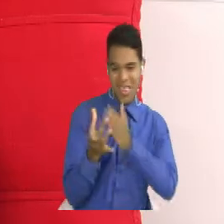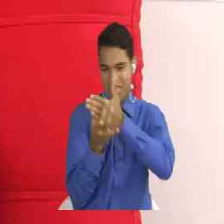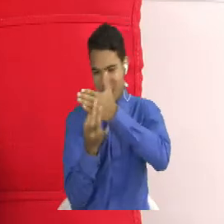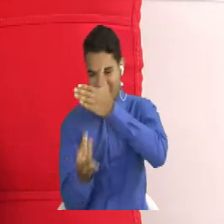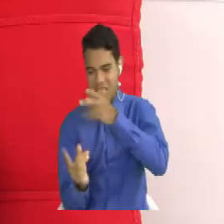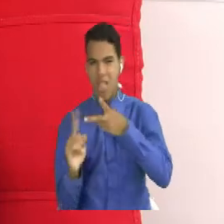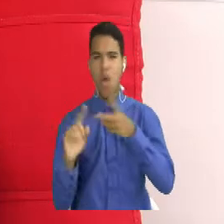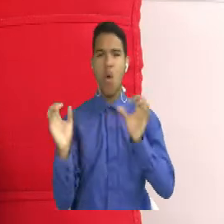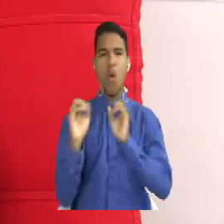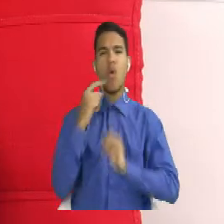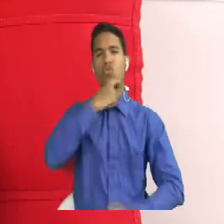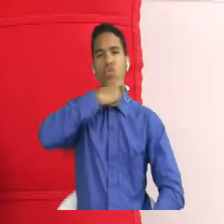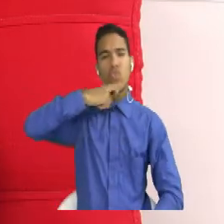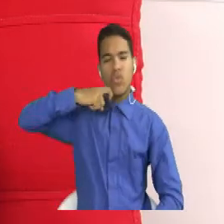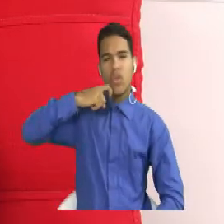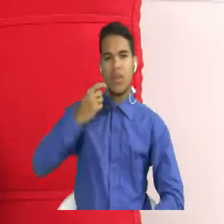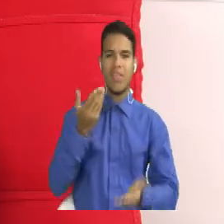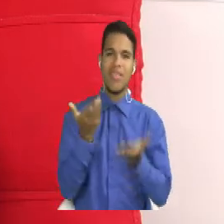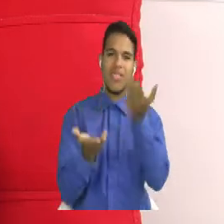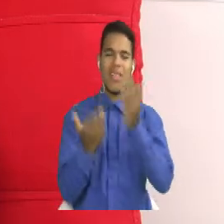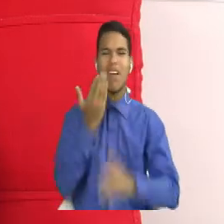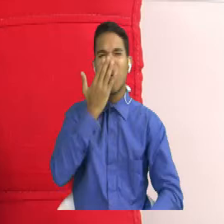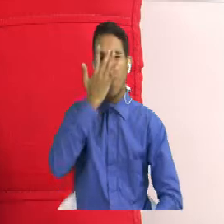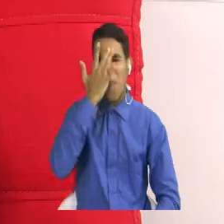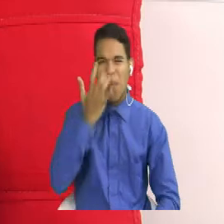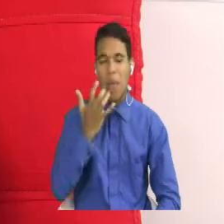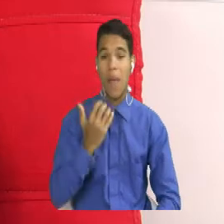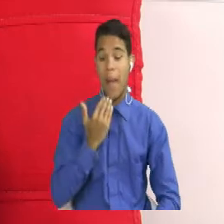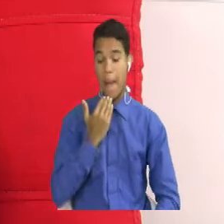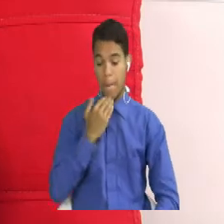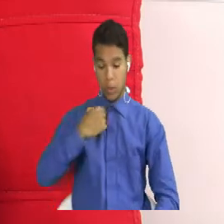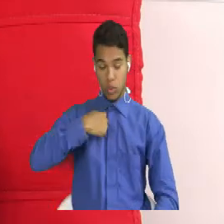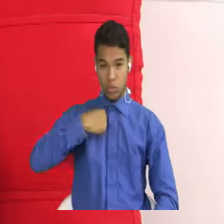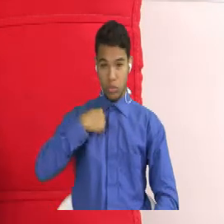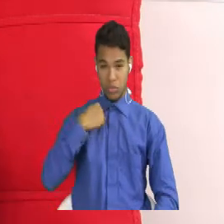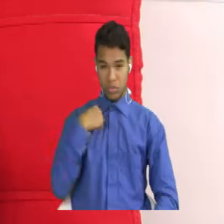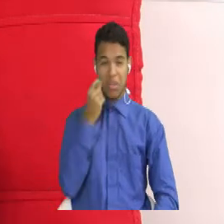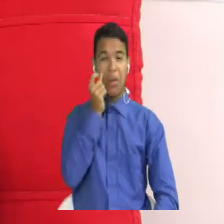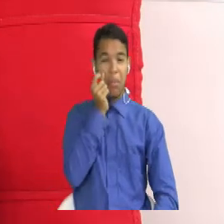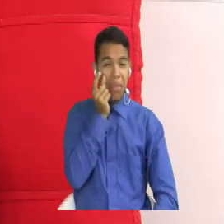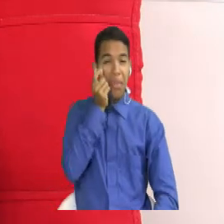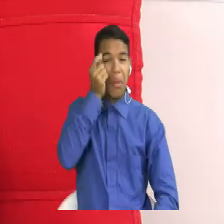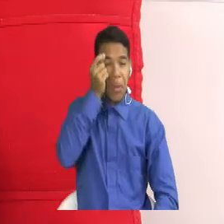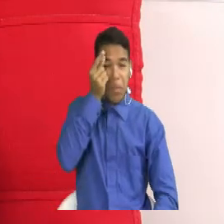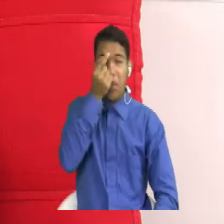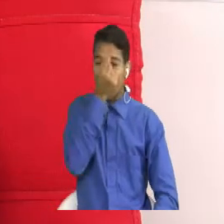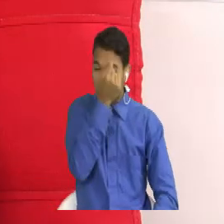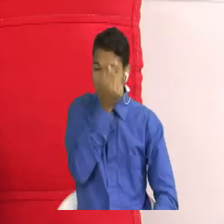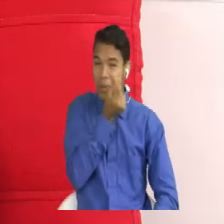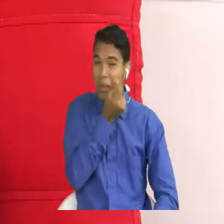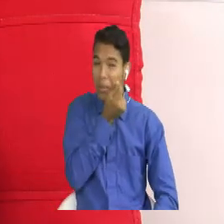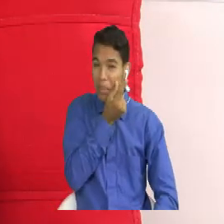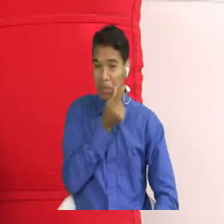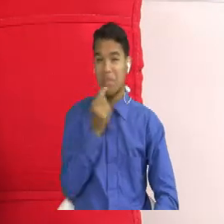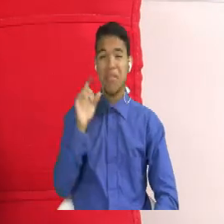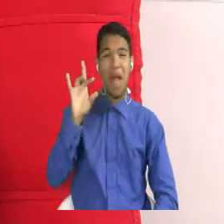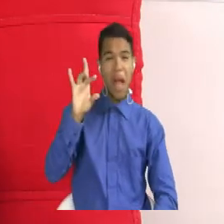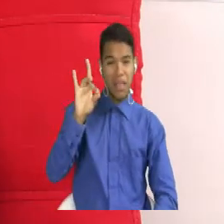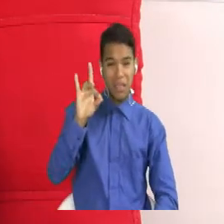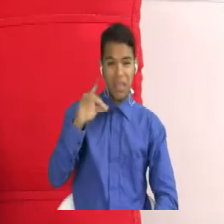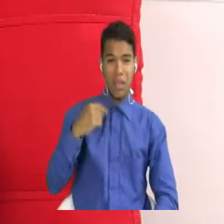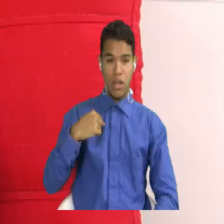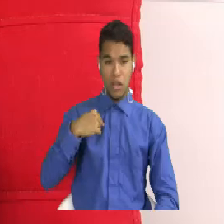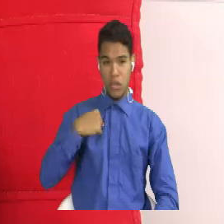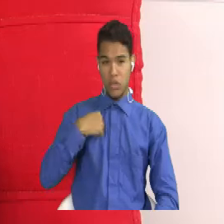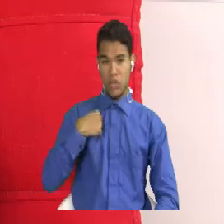tipo de piel. ¿Por qué? Porque si yo soy una piel acnéica, que tiende a acnéica y que tiende a grasa, si yo me aplico